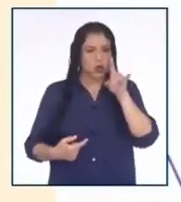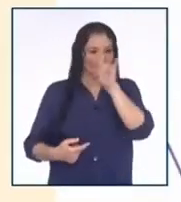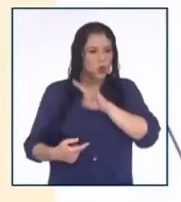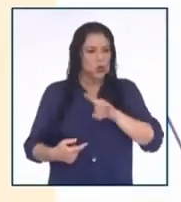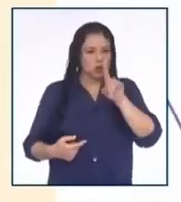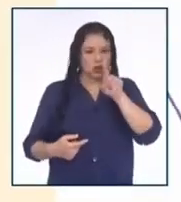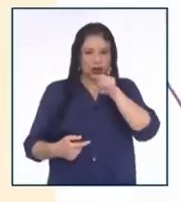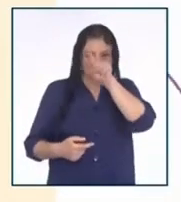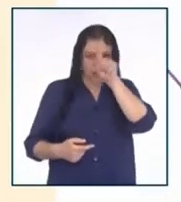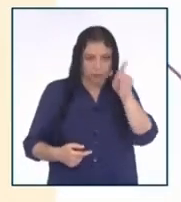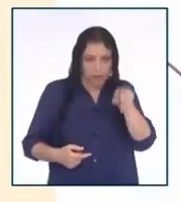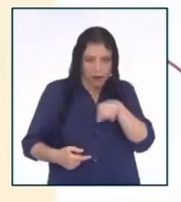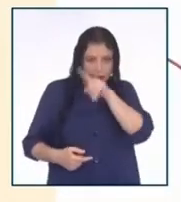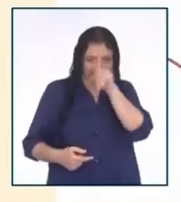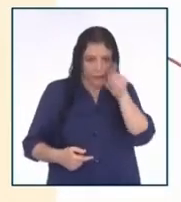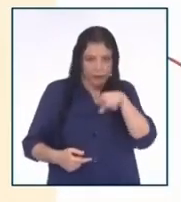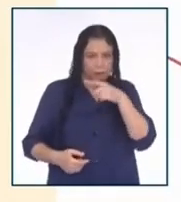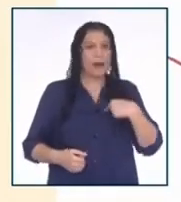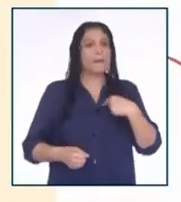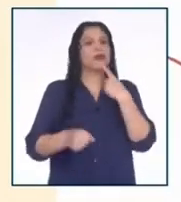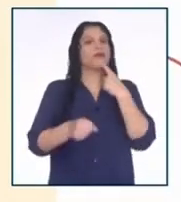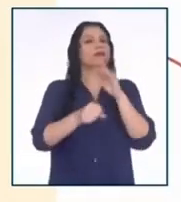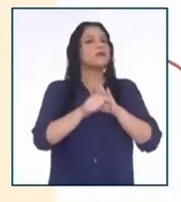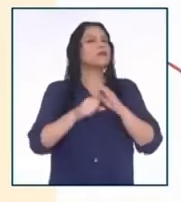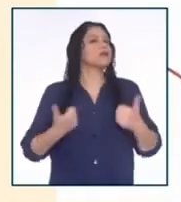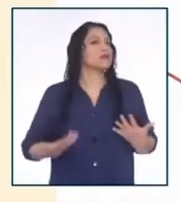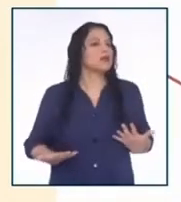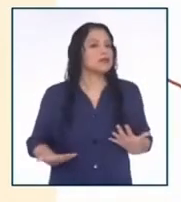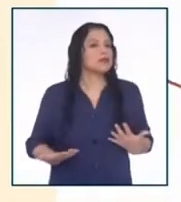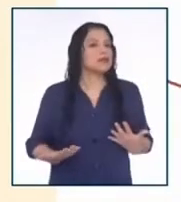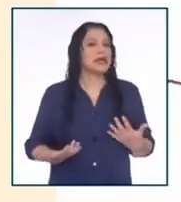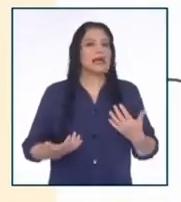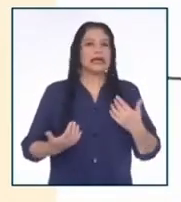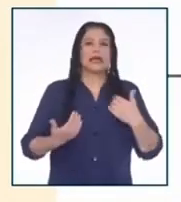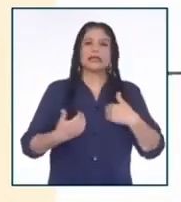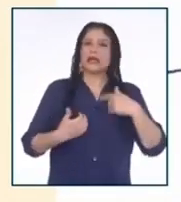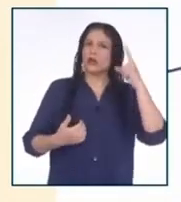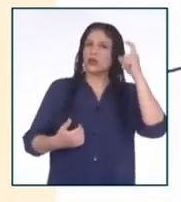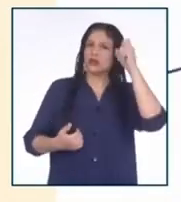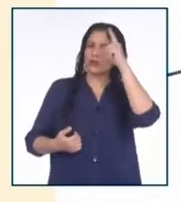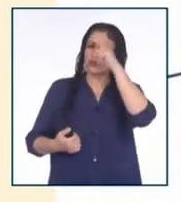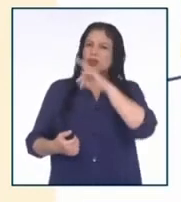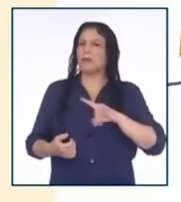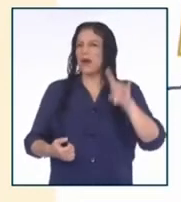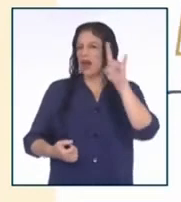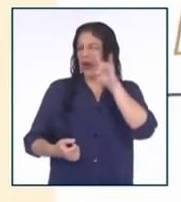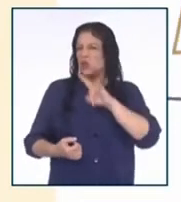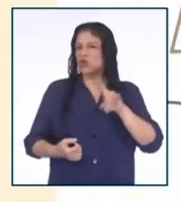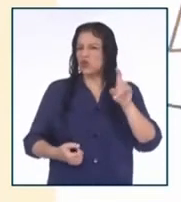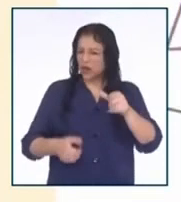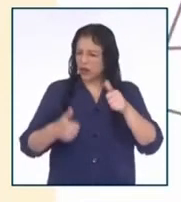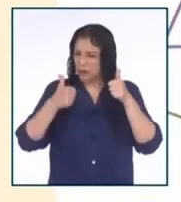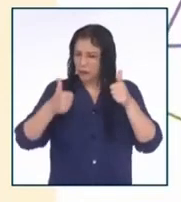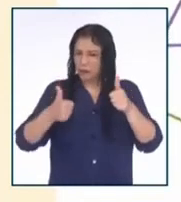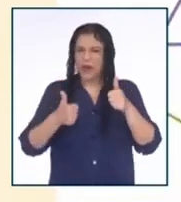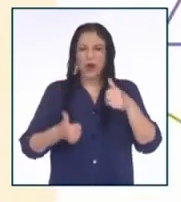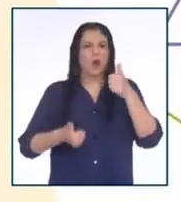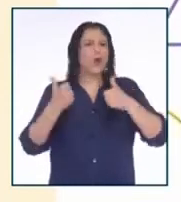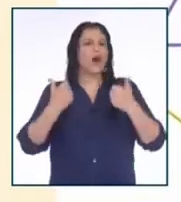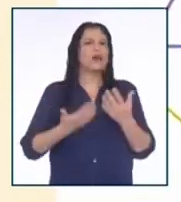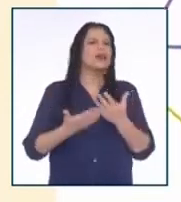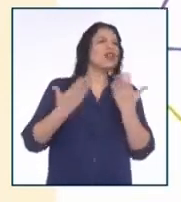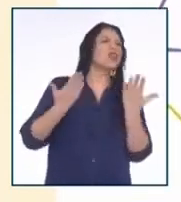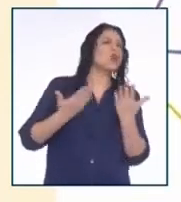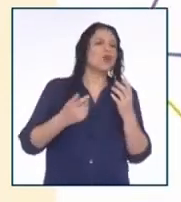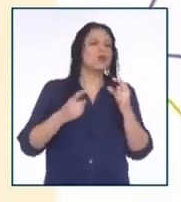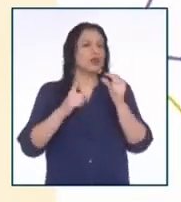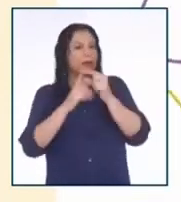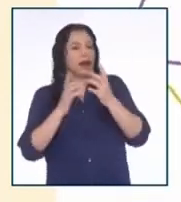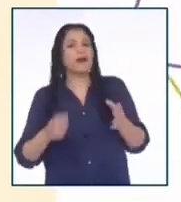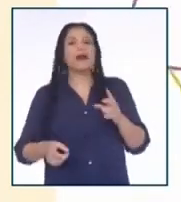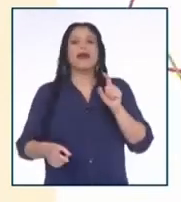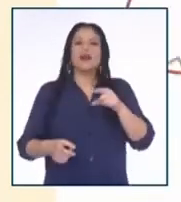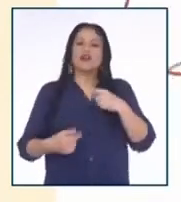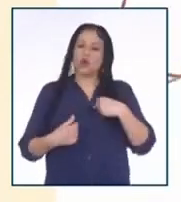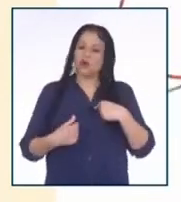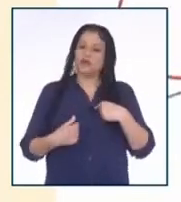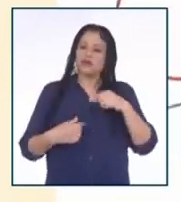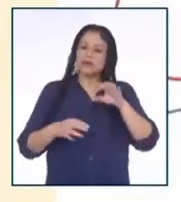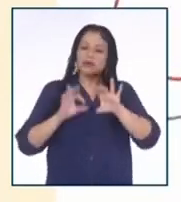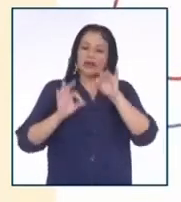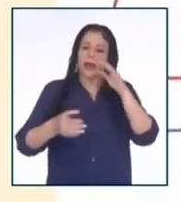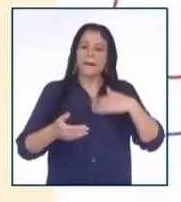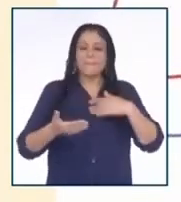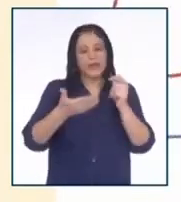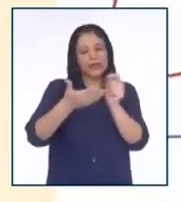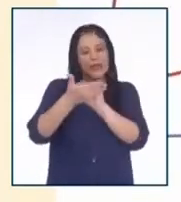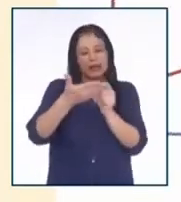este gráfico en círculos y mi compromiso sería: tengo dificultad para utilizar de manera correcta los referentes. Me comprometo a identificarlos